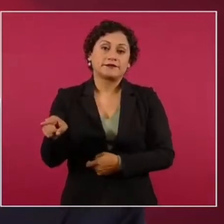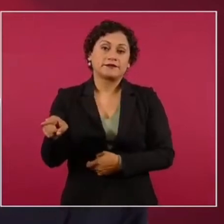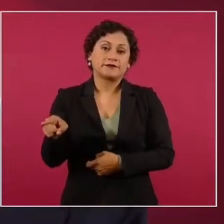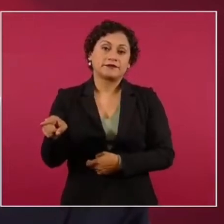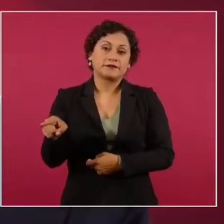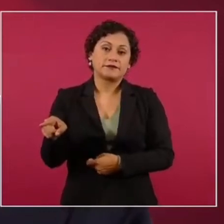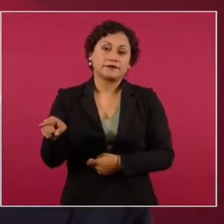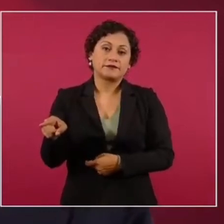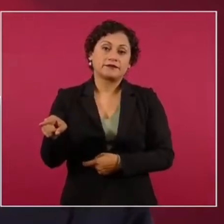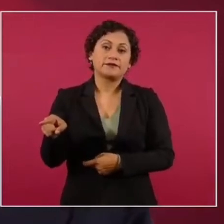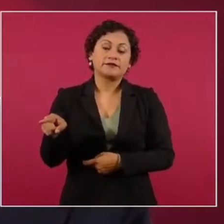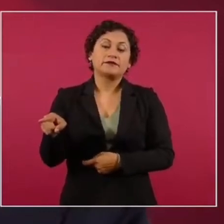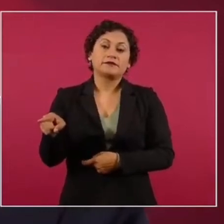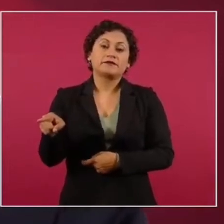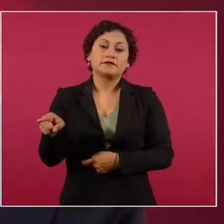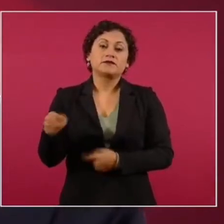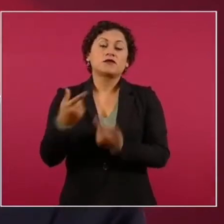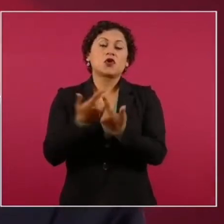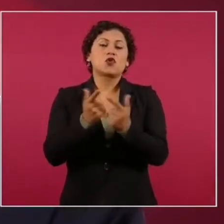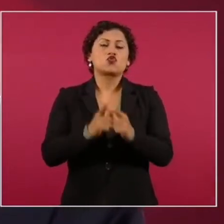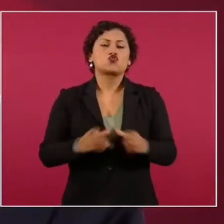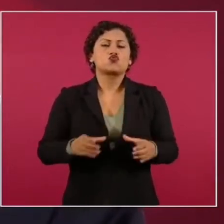una banda de conservadores